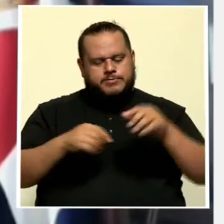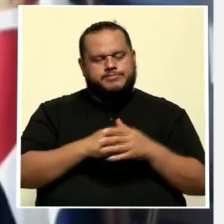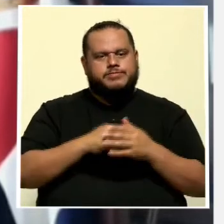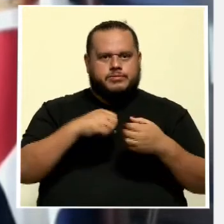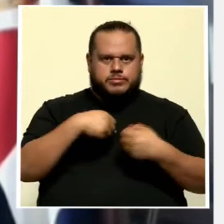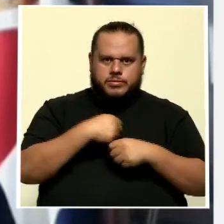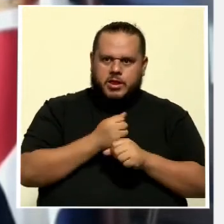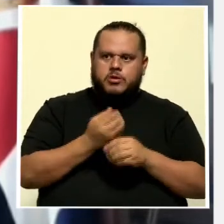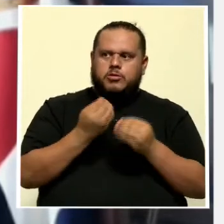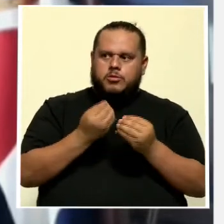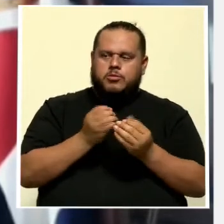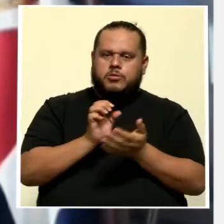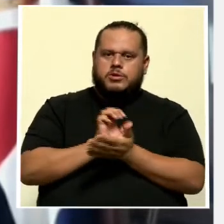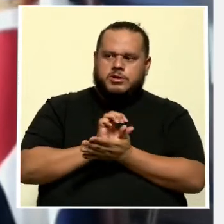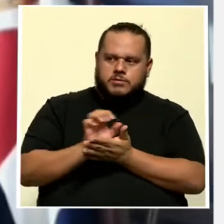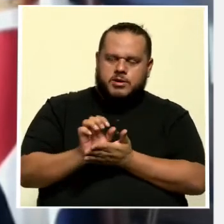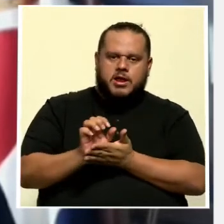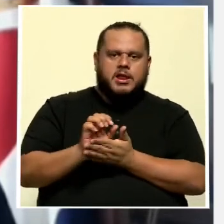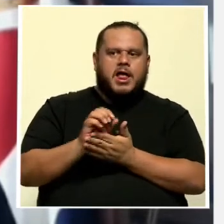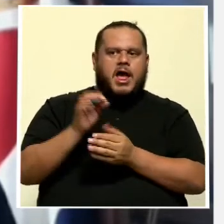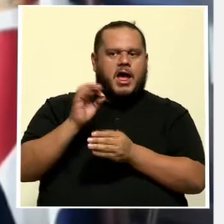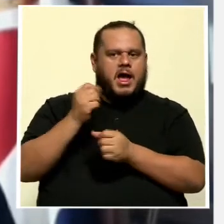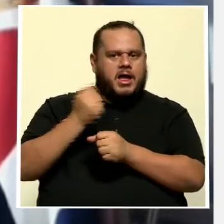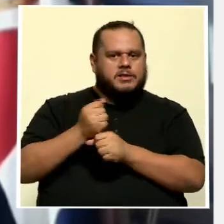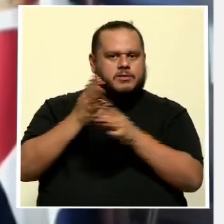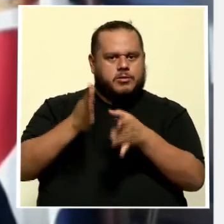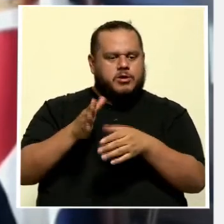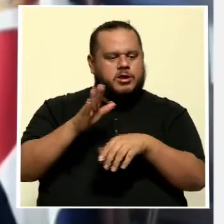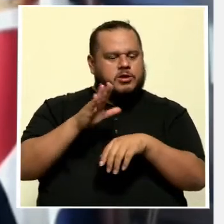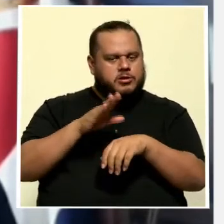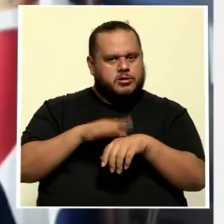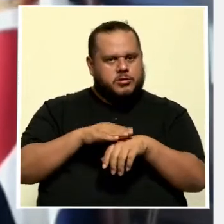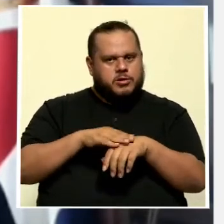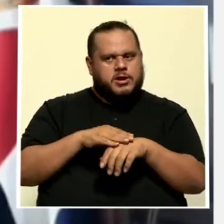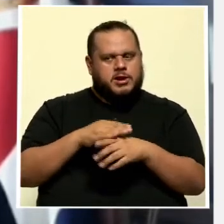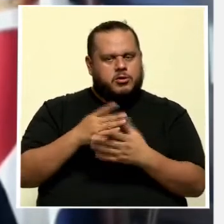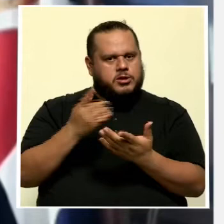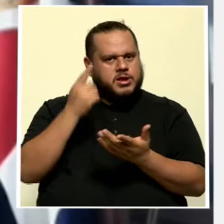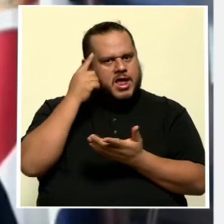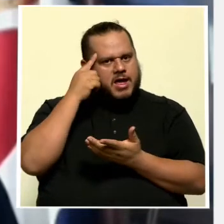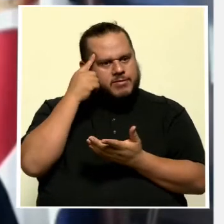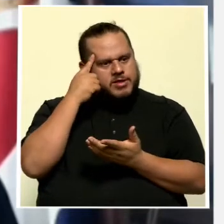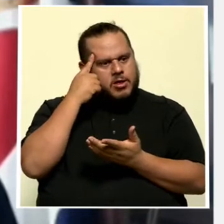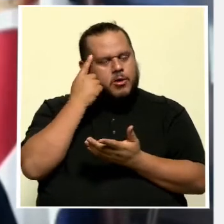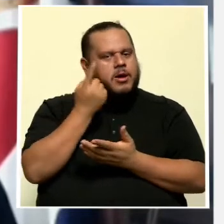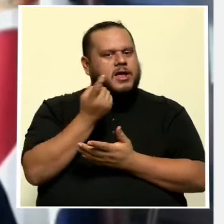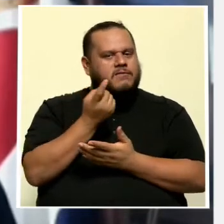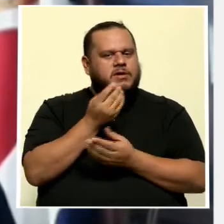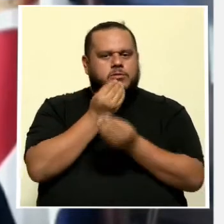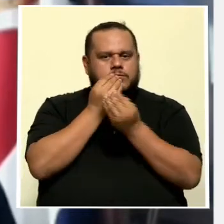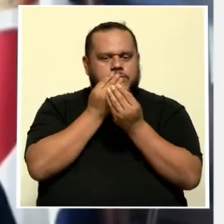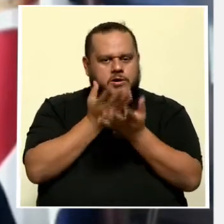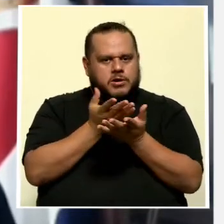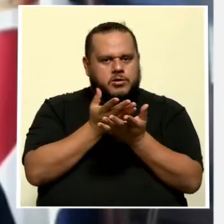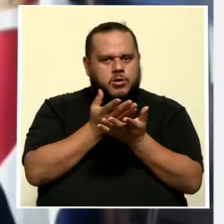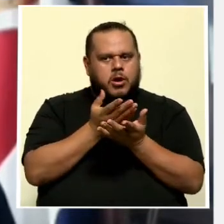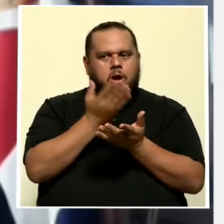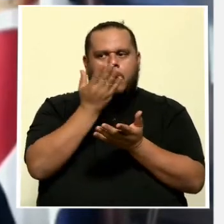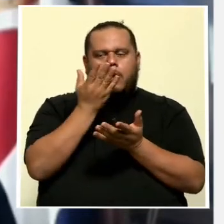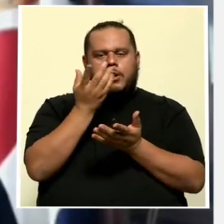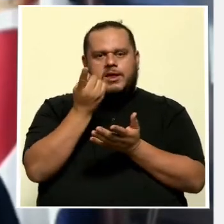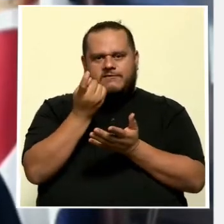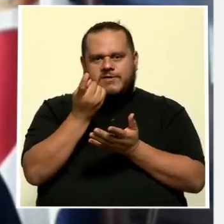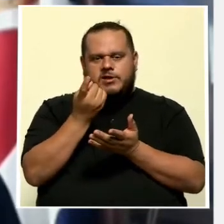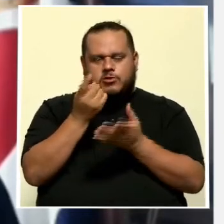una serie de prevenciones a funcionarios respecto a los cuales ha considerado que faltó la declaración o que faltaron datos en la